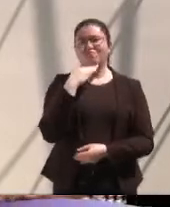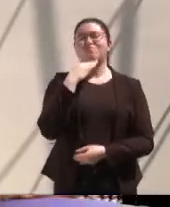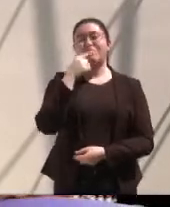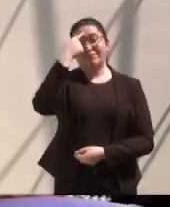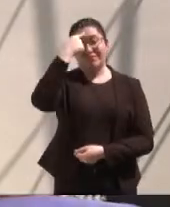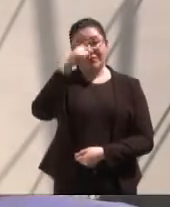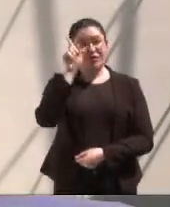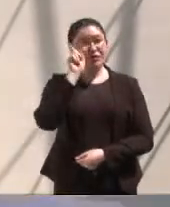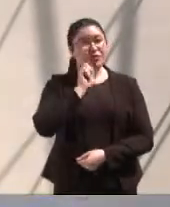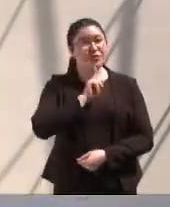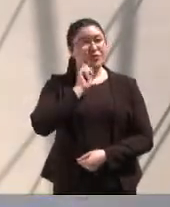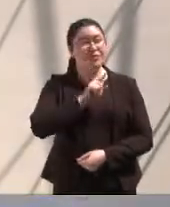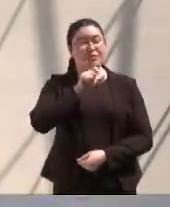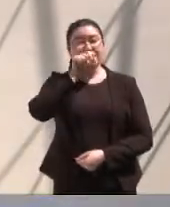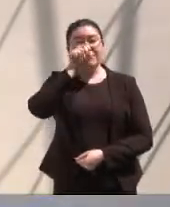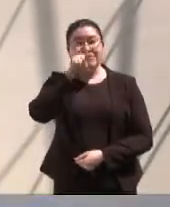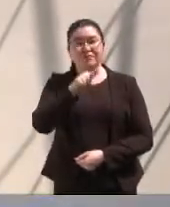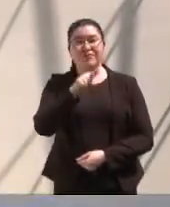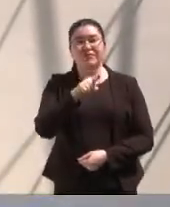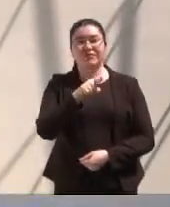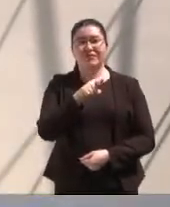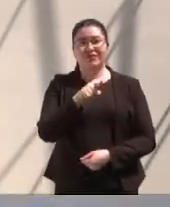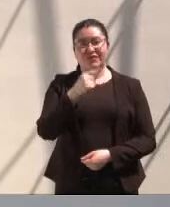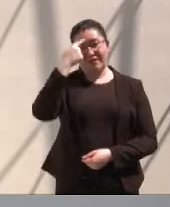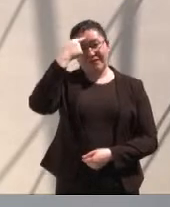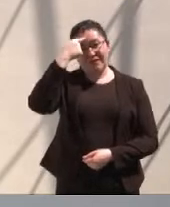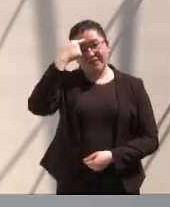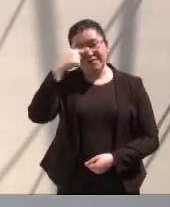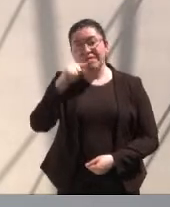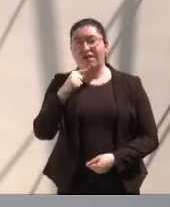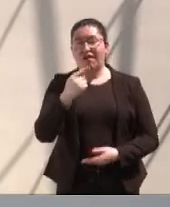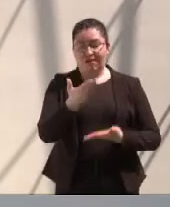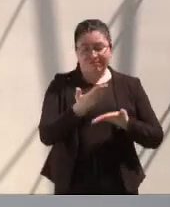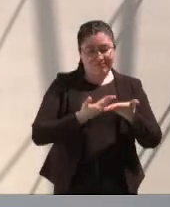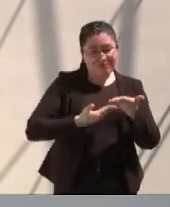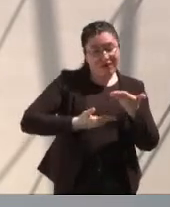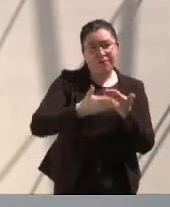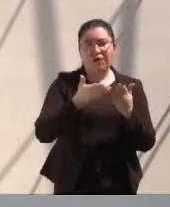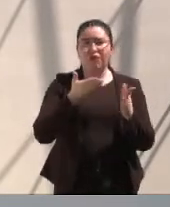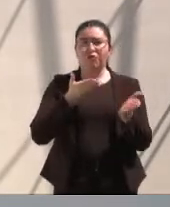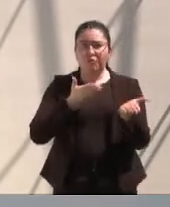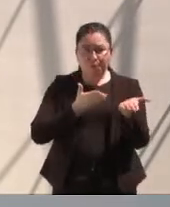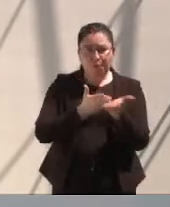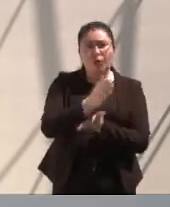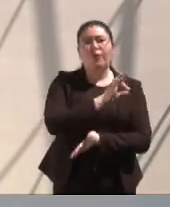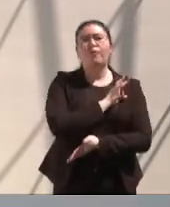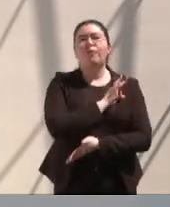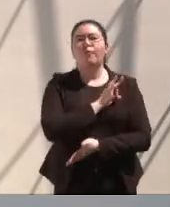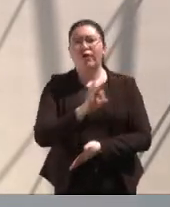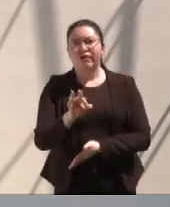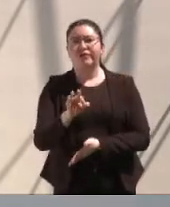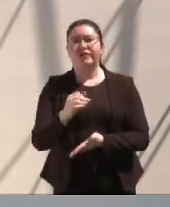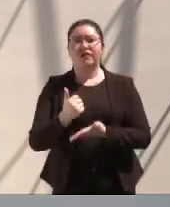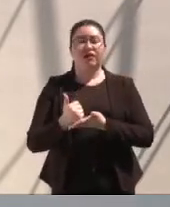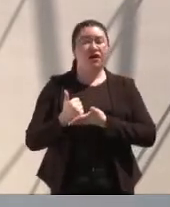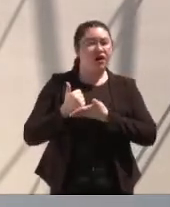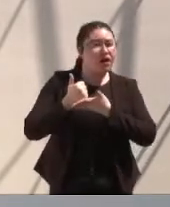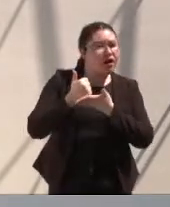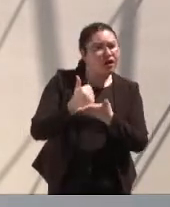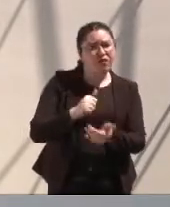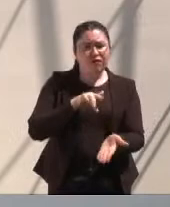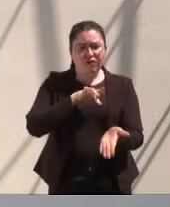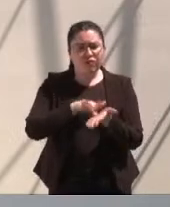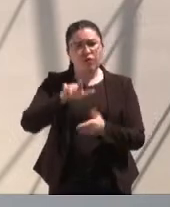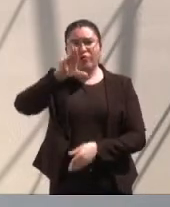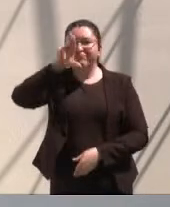poder contar con los servicios que merecen, con los servicios a los que tienen derecho. No es una ayuda, no es un apoyo,